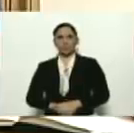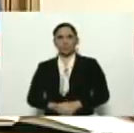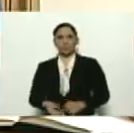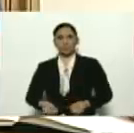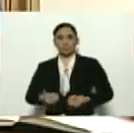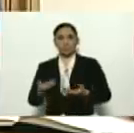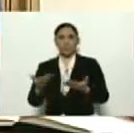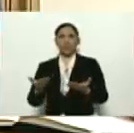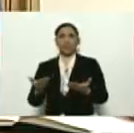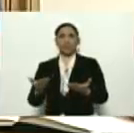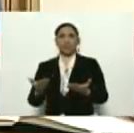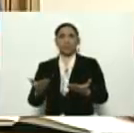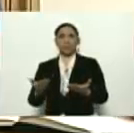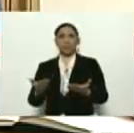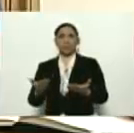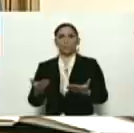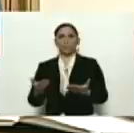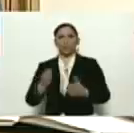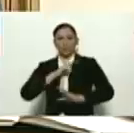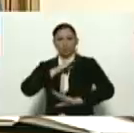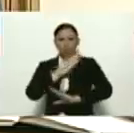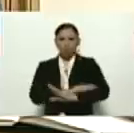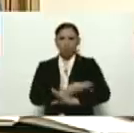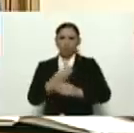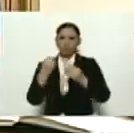canal, darle